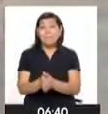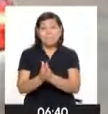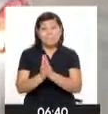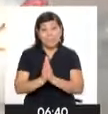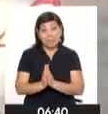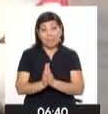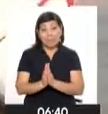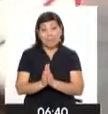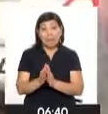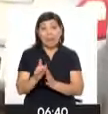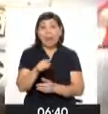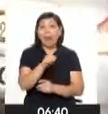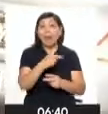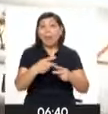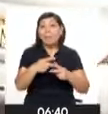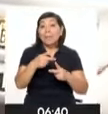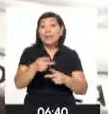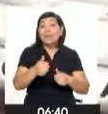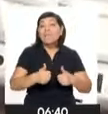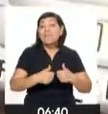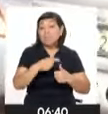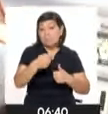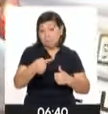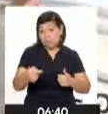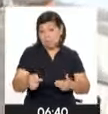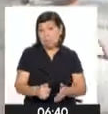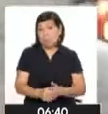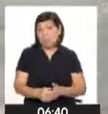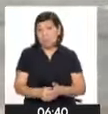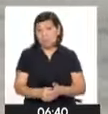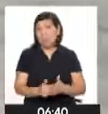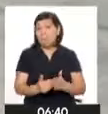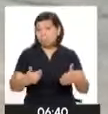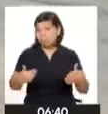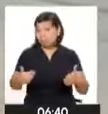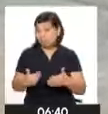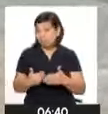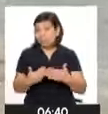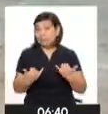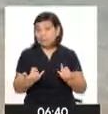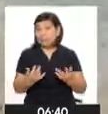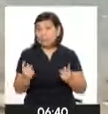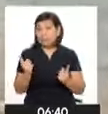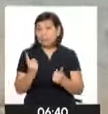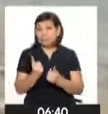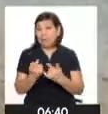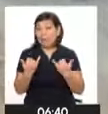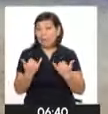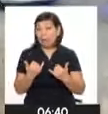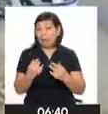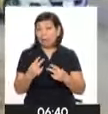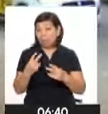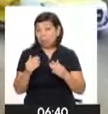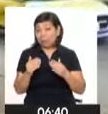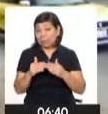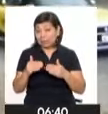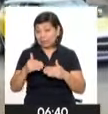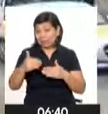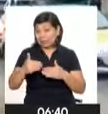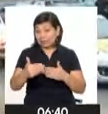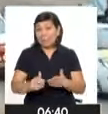solicitado las imágenes a los vecinos, sobre todo de las cámaras más cercanas que se encuentran aquí a dos